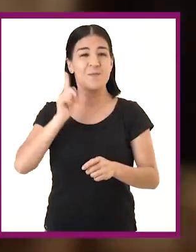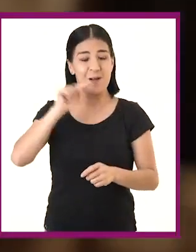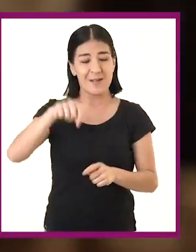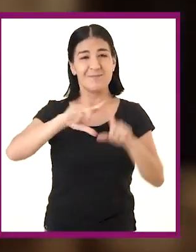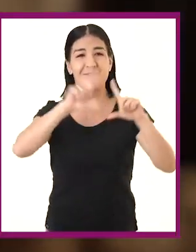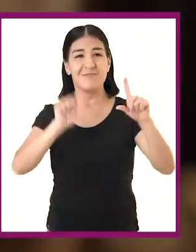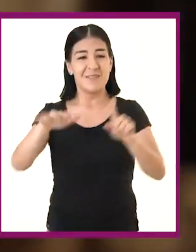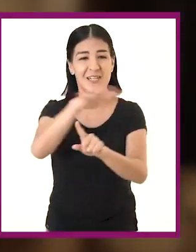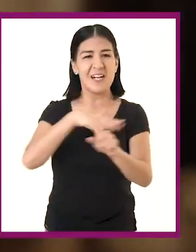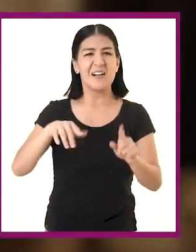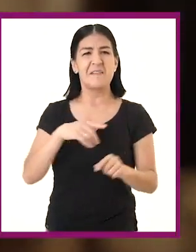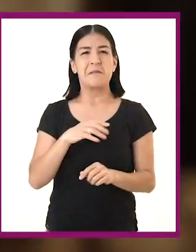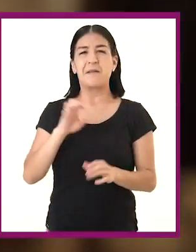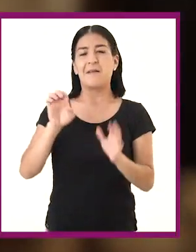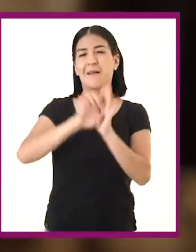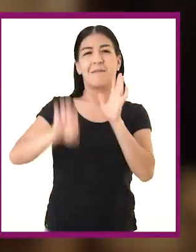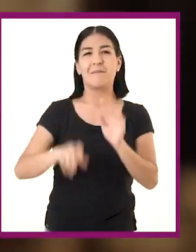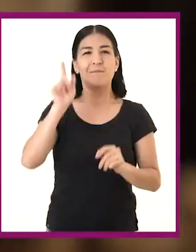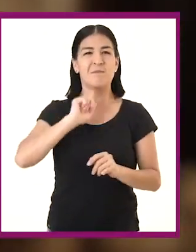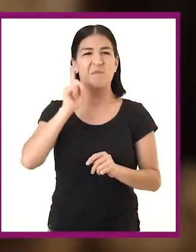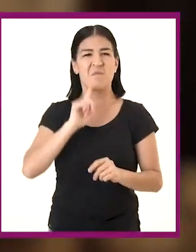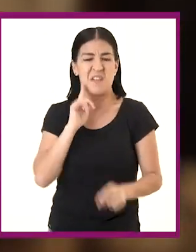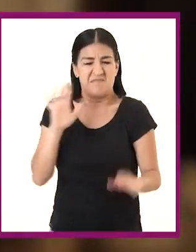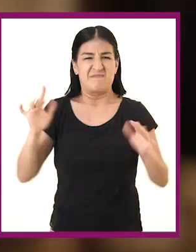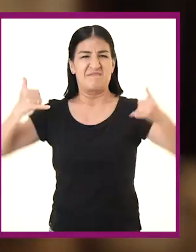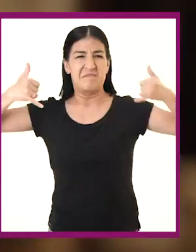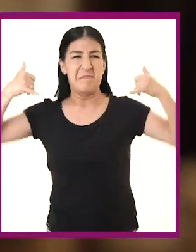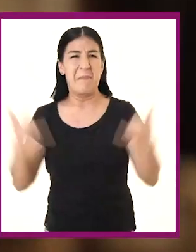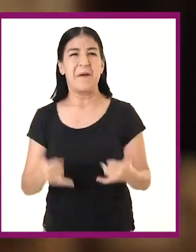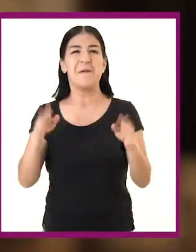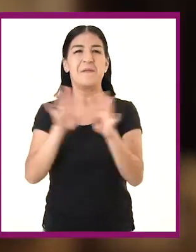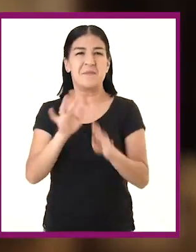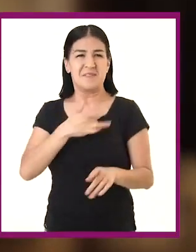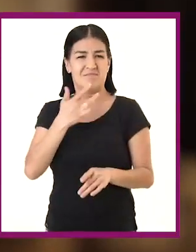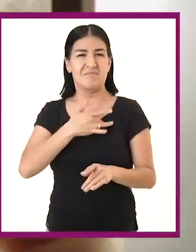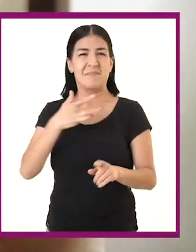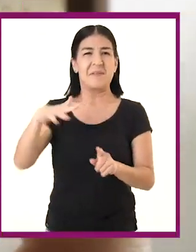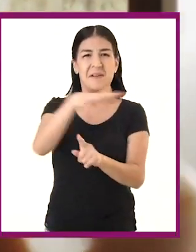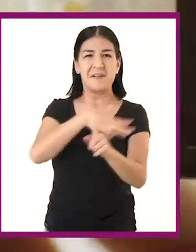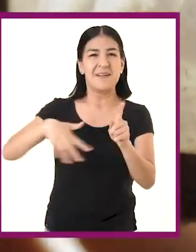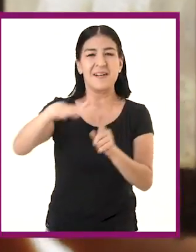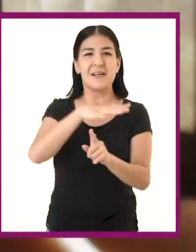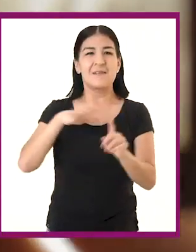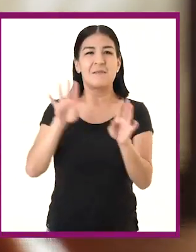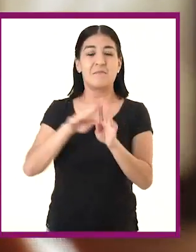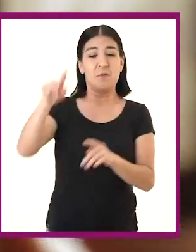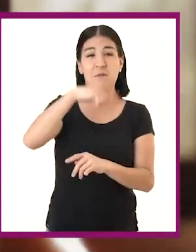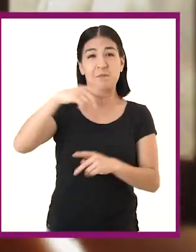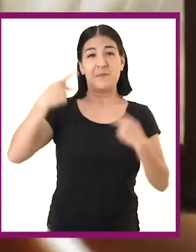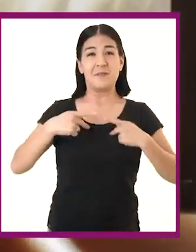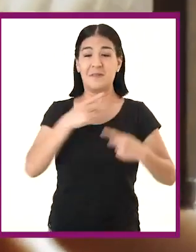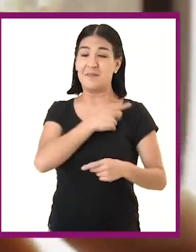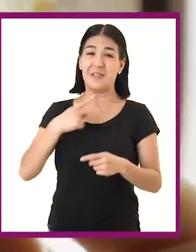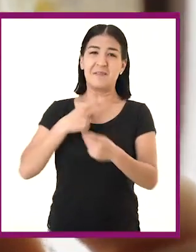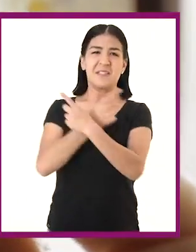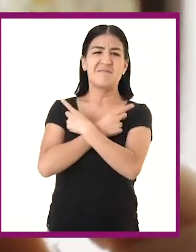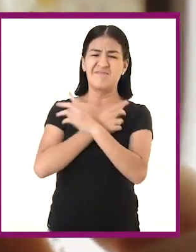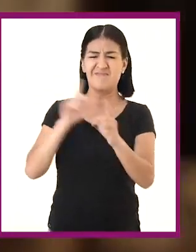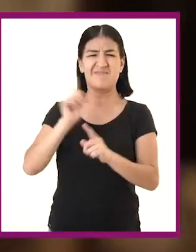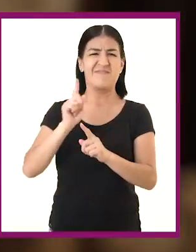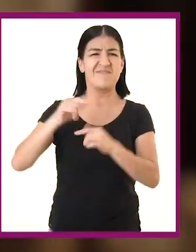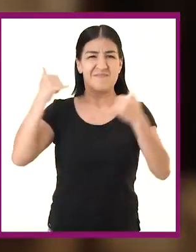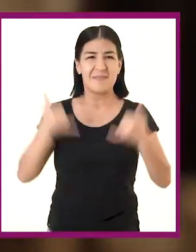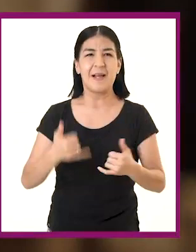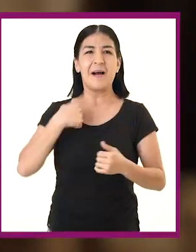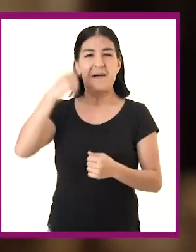mujer, ¿no? Y qué pasa cuando la mujer sale de esos límites y esa estructura moral.